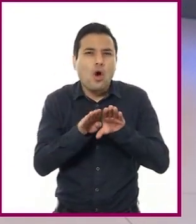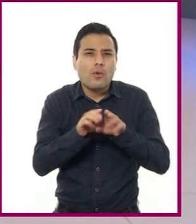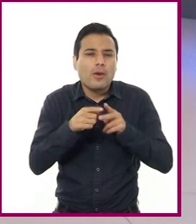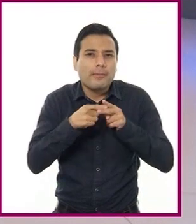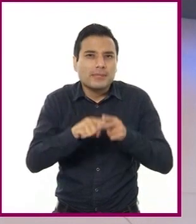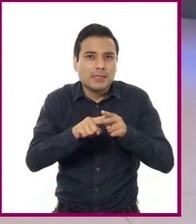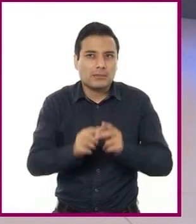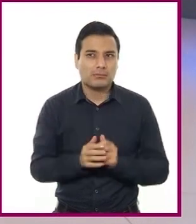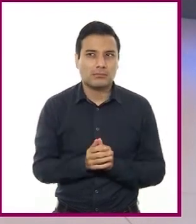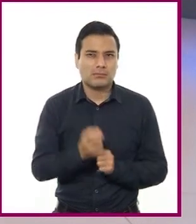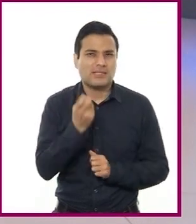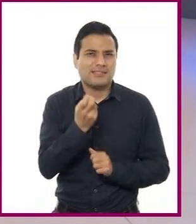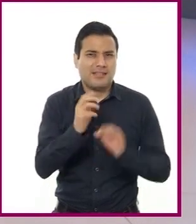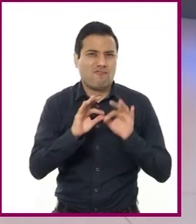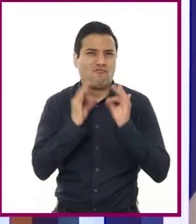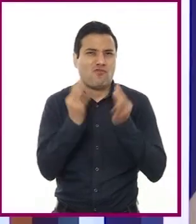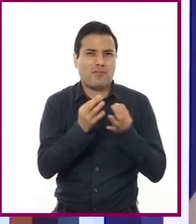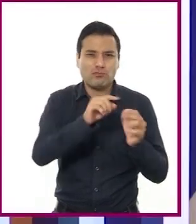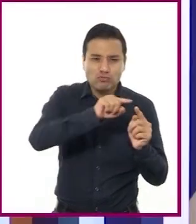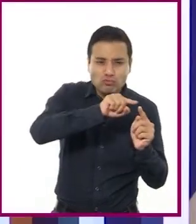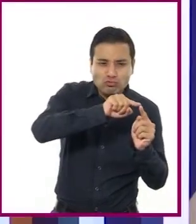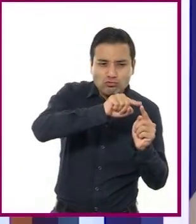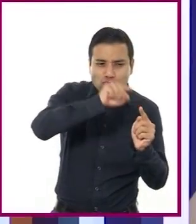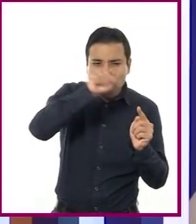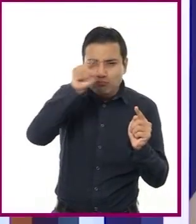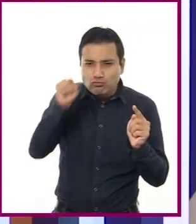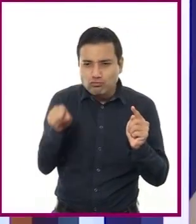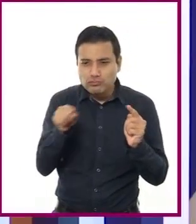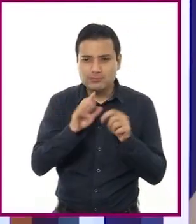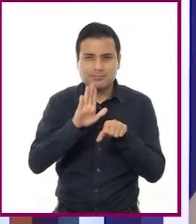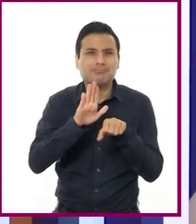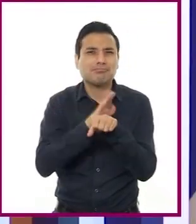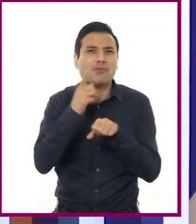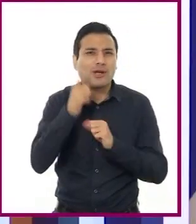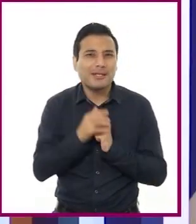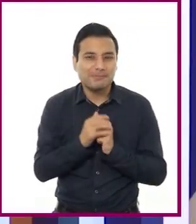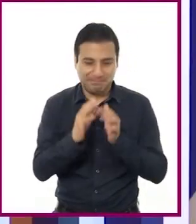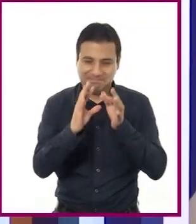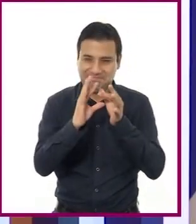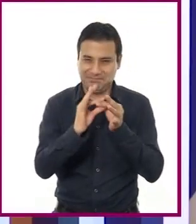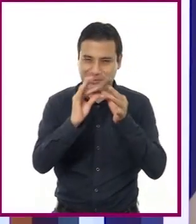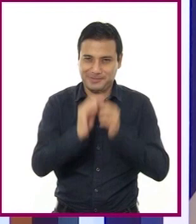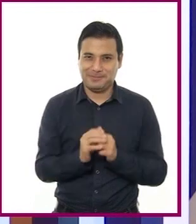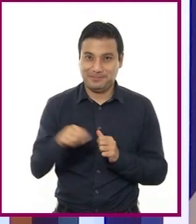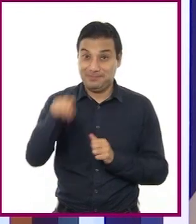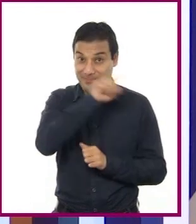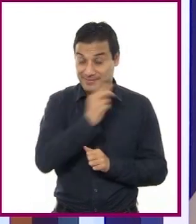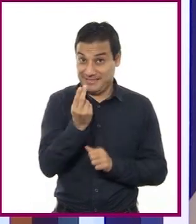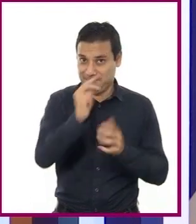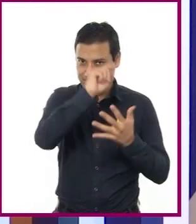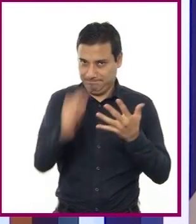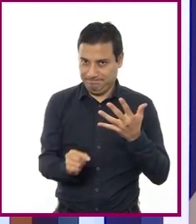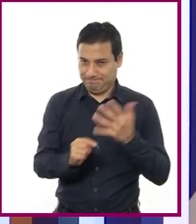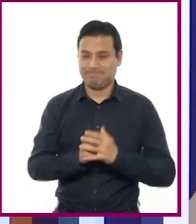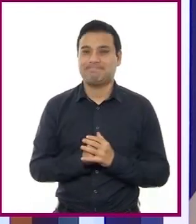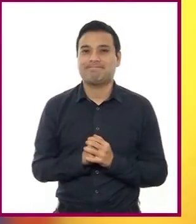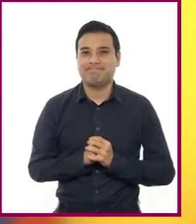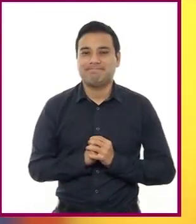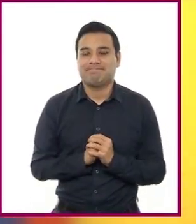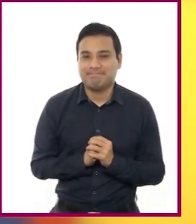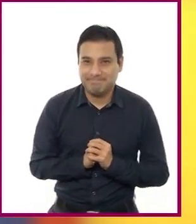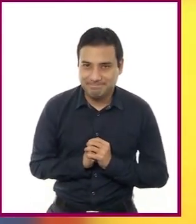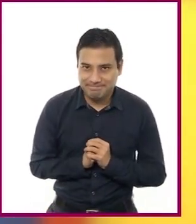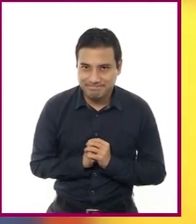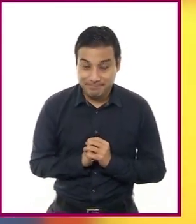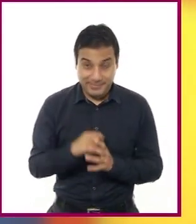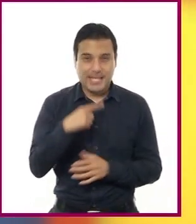peculiar forma de arco. Antes de empezar, les recomendamos tener listo su material de trabajo. Tengan a la